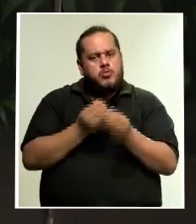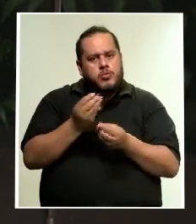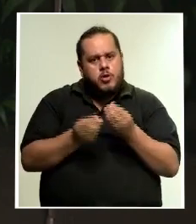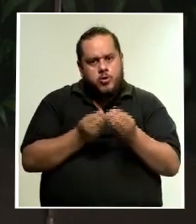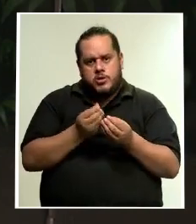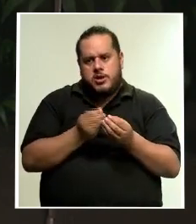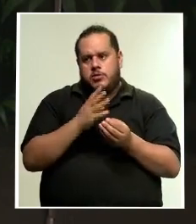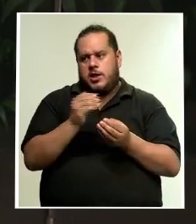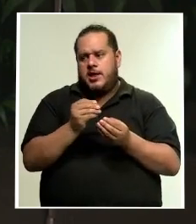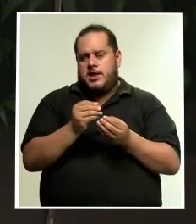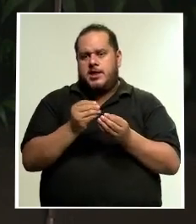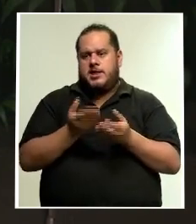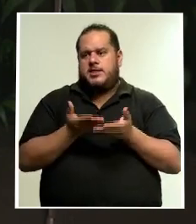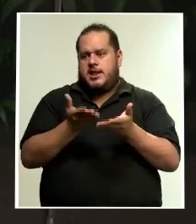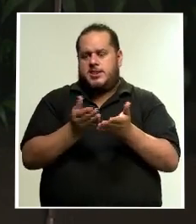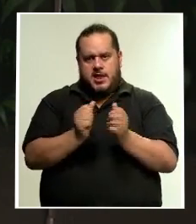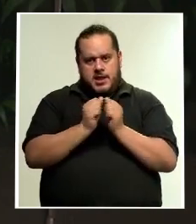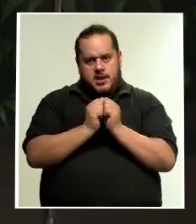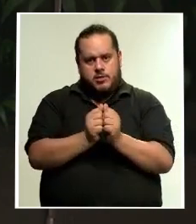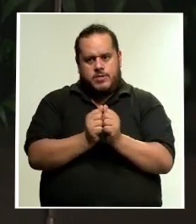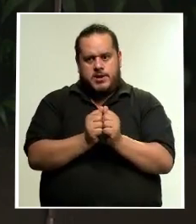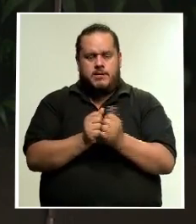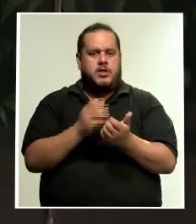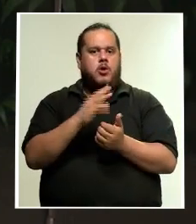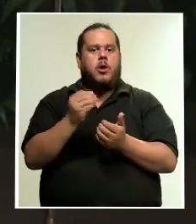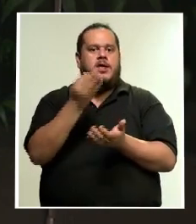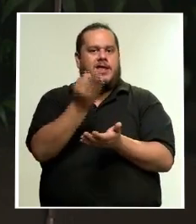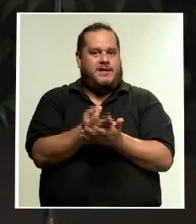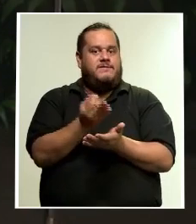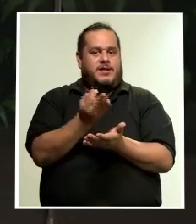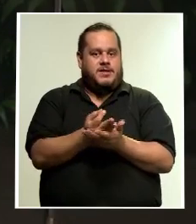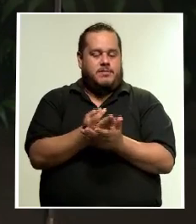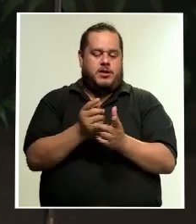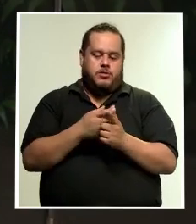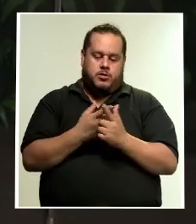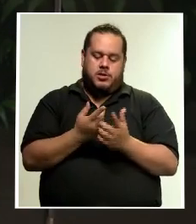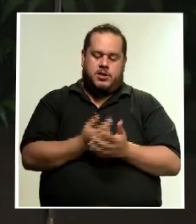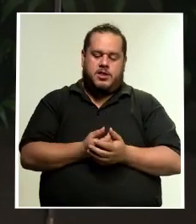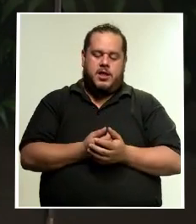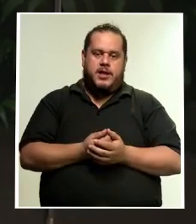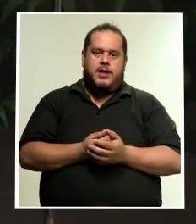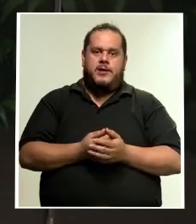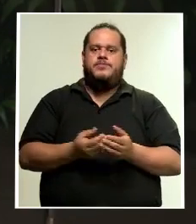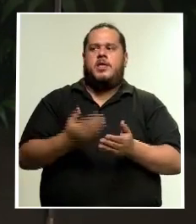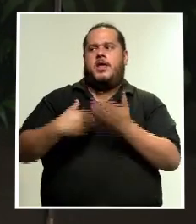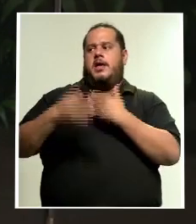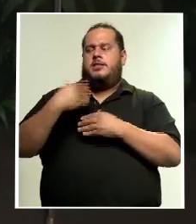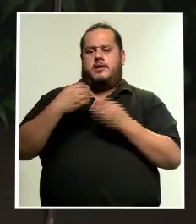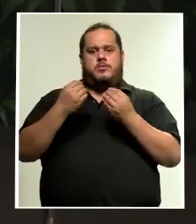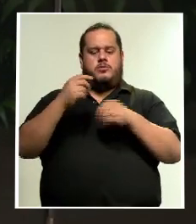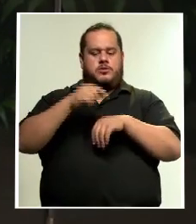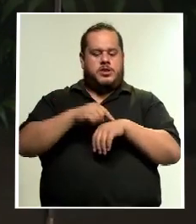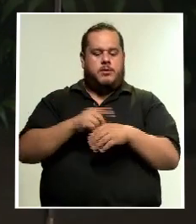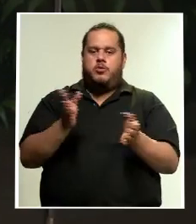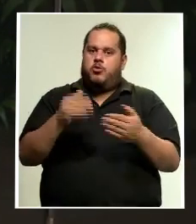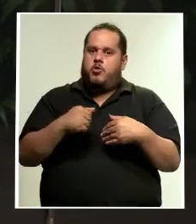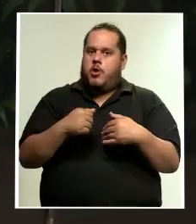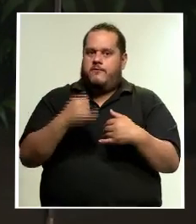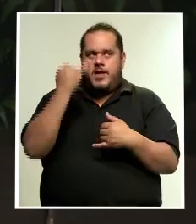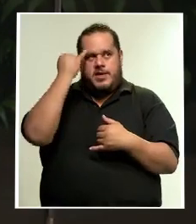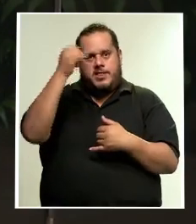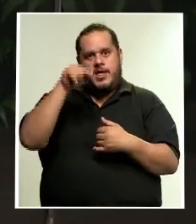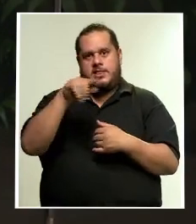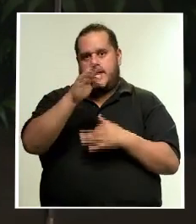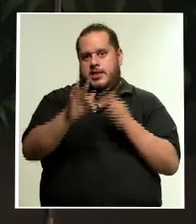el acompañamiento, sino el financiamiento. Entonces, hace mucho tiempo pues no habían iniciativas de este tipo con